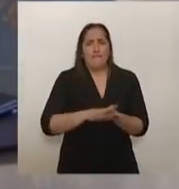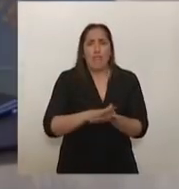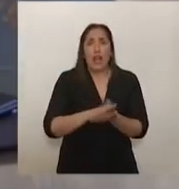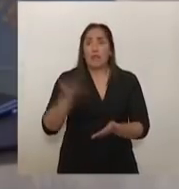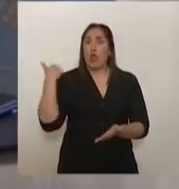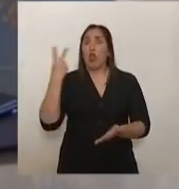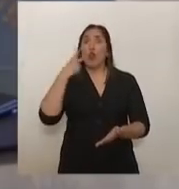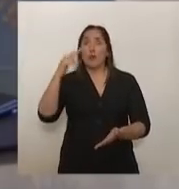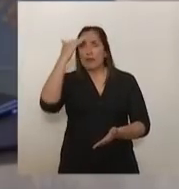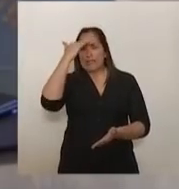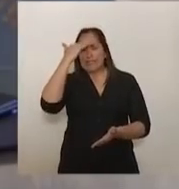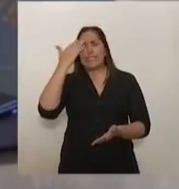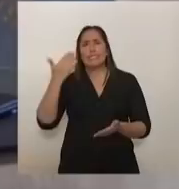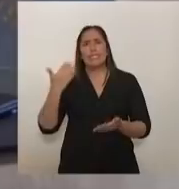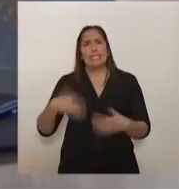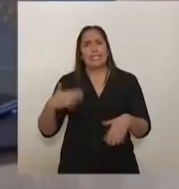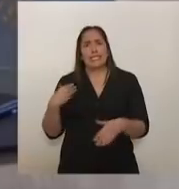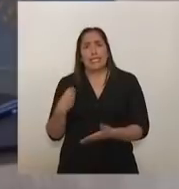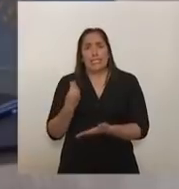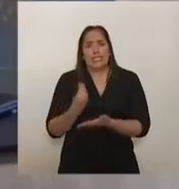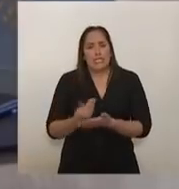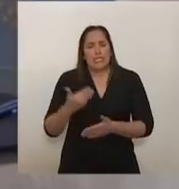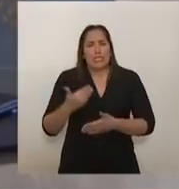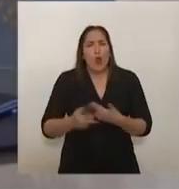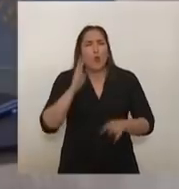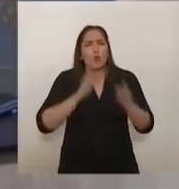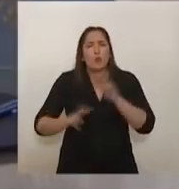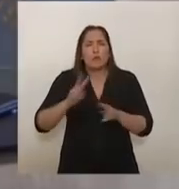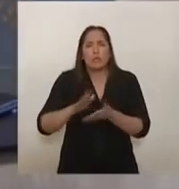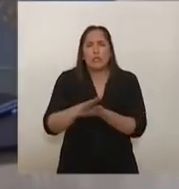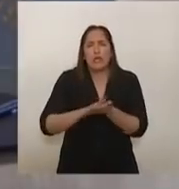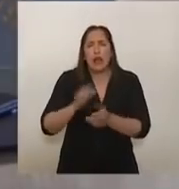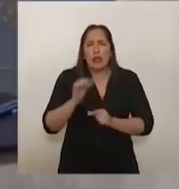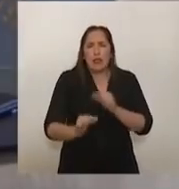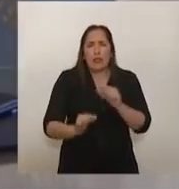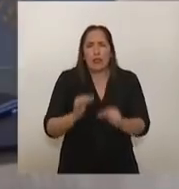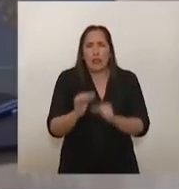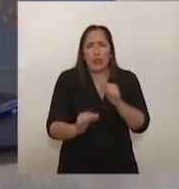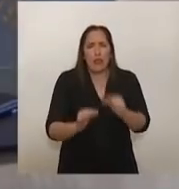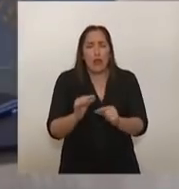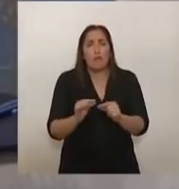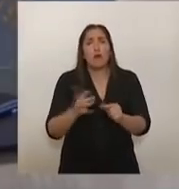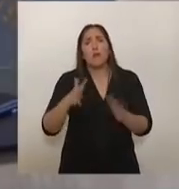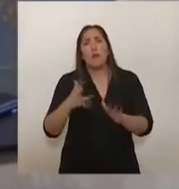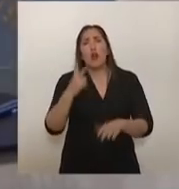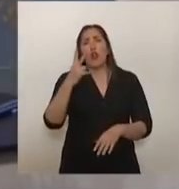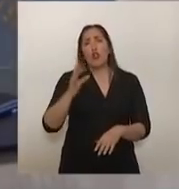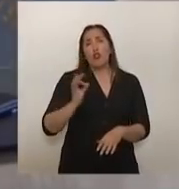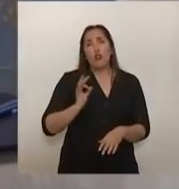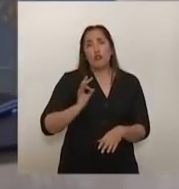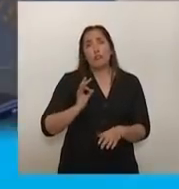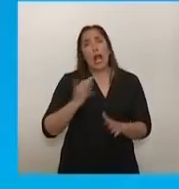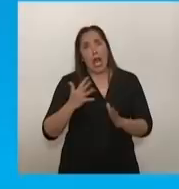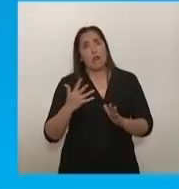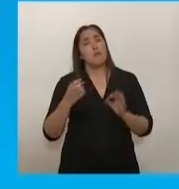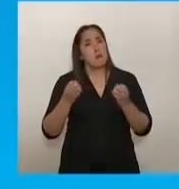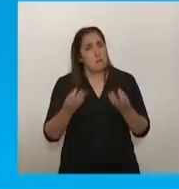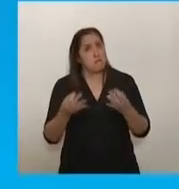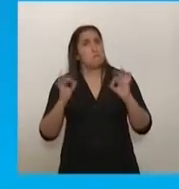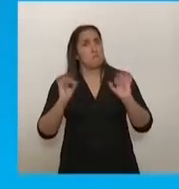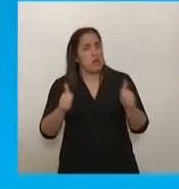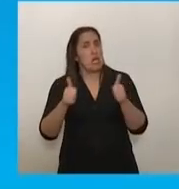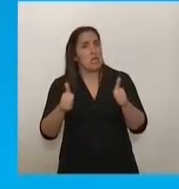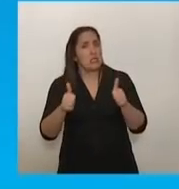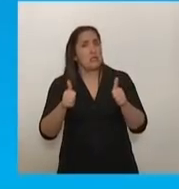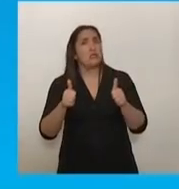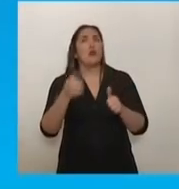delicada, que quisimos solucionar de a poco, y durante algo más de 2 años tuvimos éxito. En